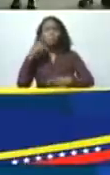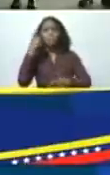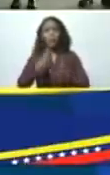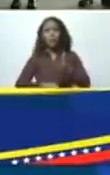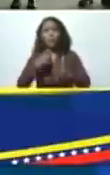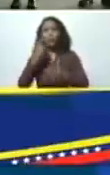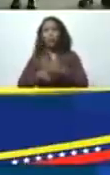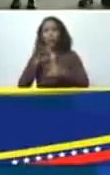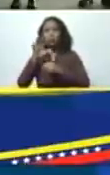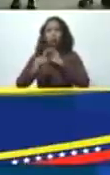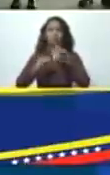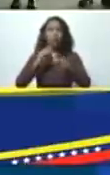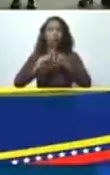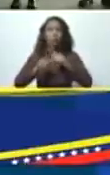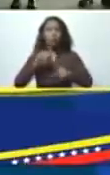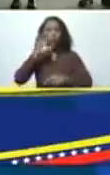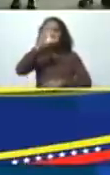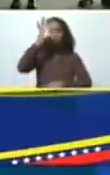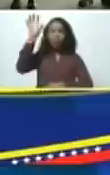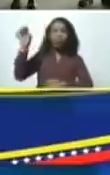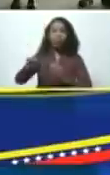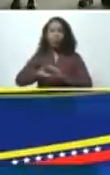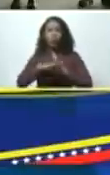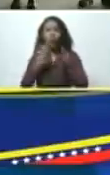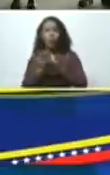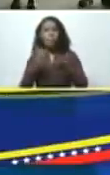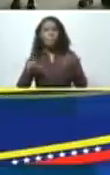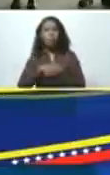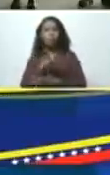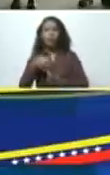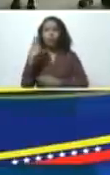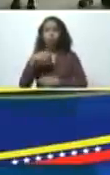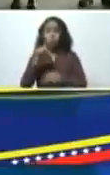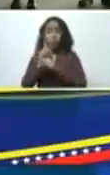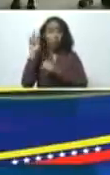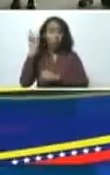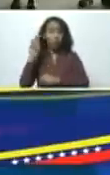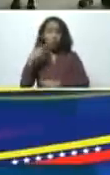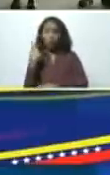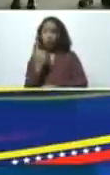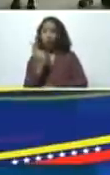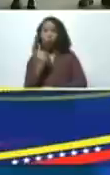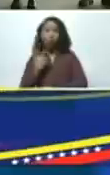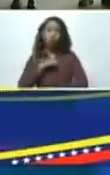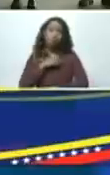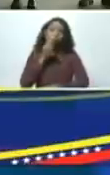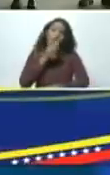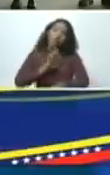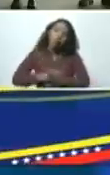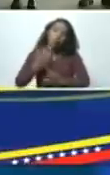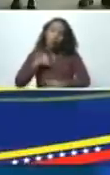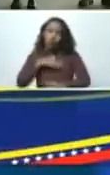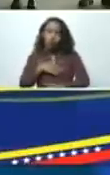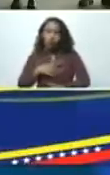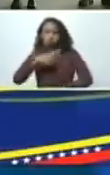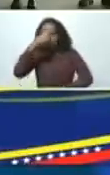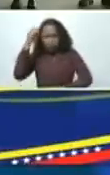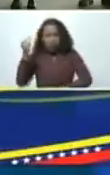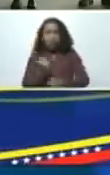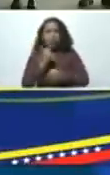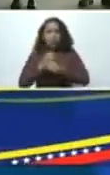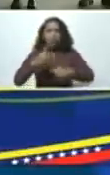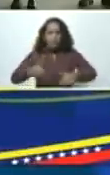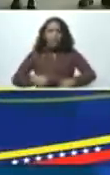prohibitivo para todos los países del mundo, no solo para Venezuela. Nosotros porque, bueno, somos restiados y vamos